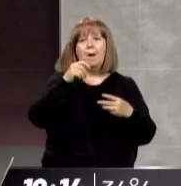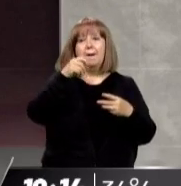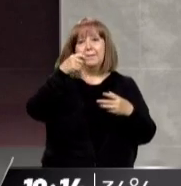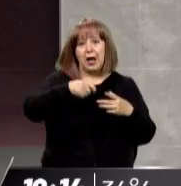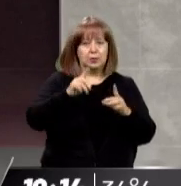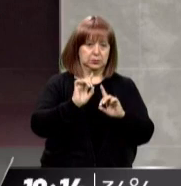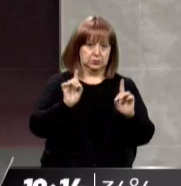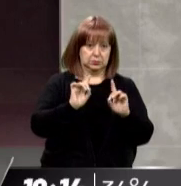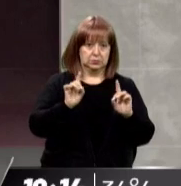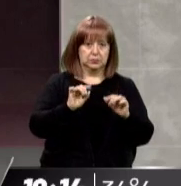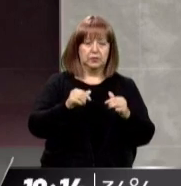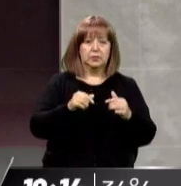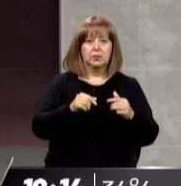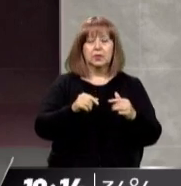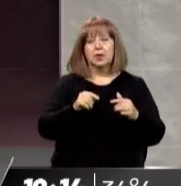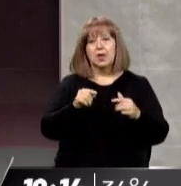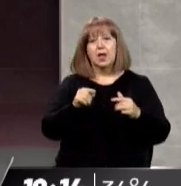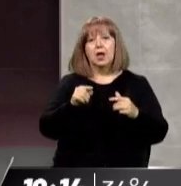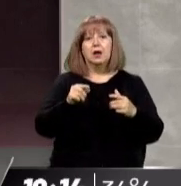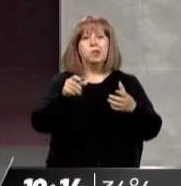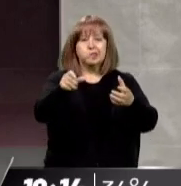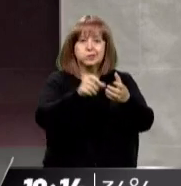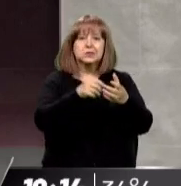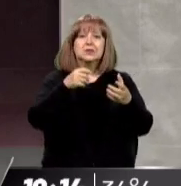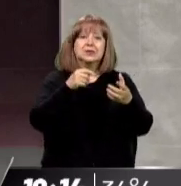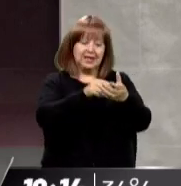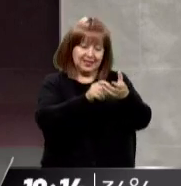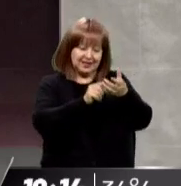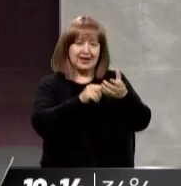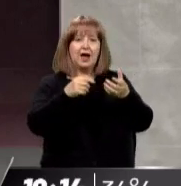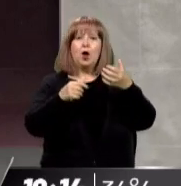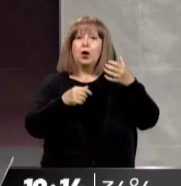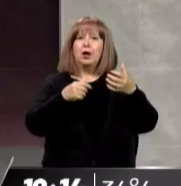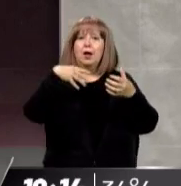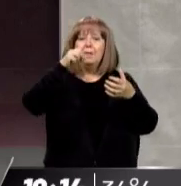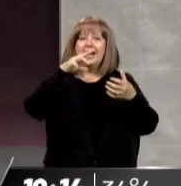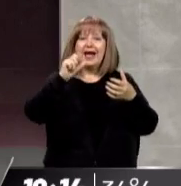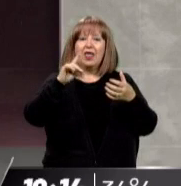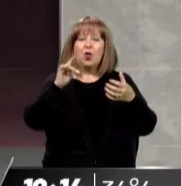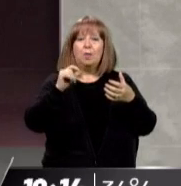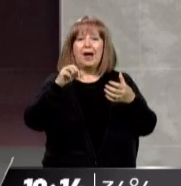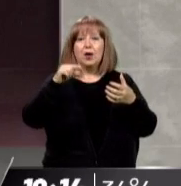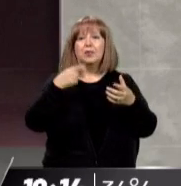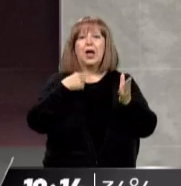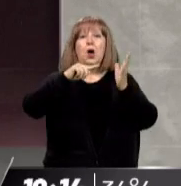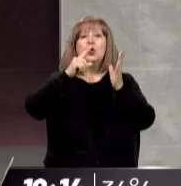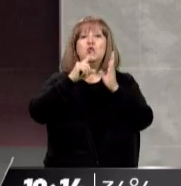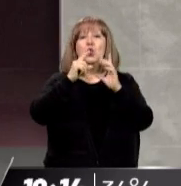No. Si me suena el teléfono y es Mercado Pago, es trucho. No entiendo. Es mentira. No entiendo. Generalmente los números son de Córdoba o de Buenos